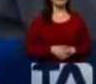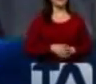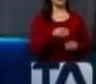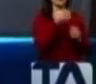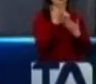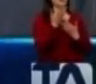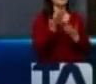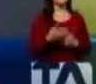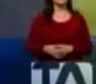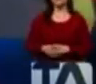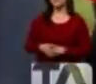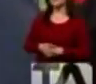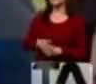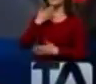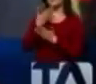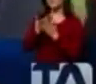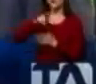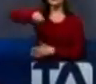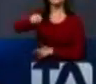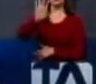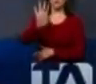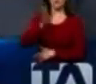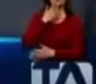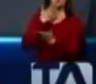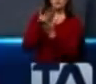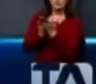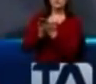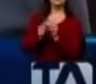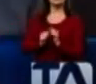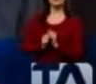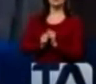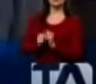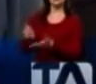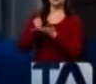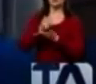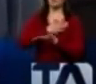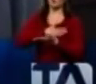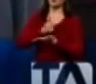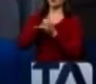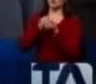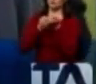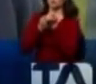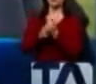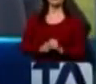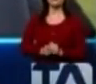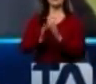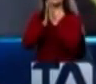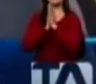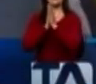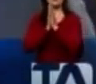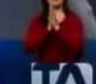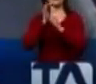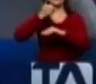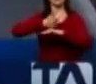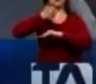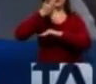Muchas gracias. Un agradecimiento especialmente a Tener Amazonas por este favor que nos hace. Quisiera hacer un pedido por medio de esto a